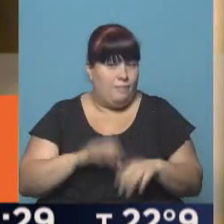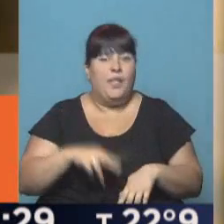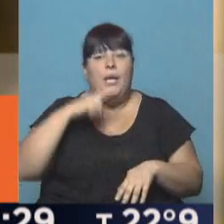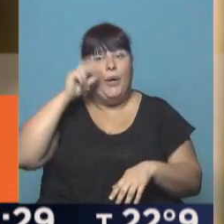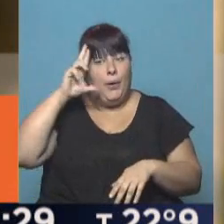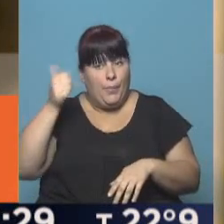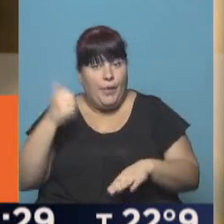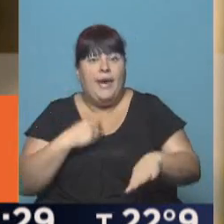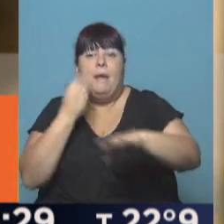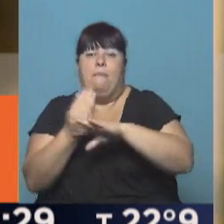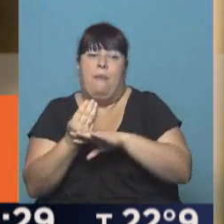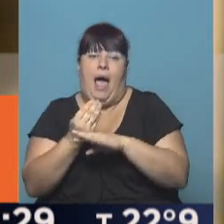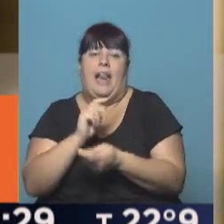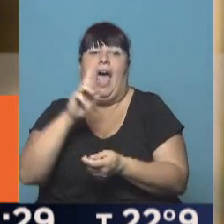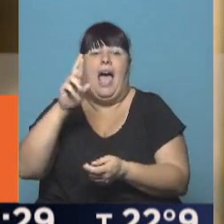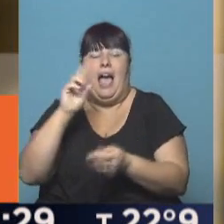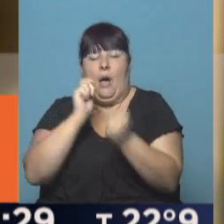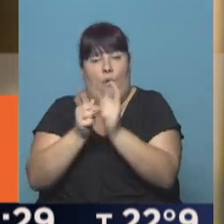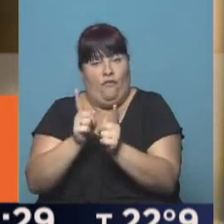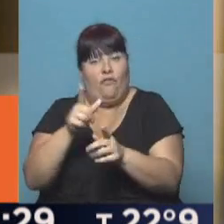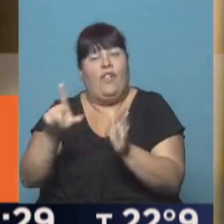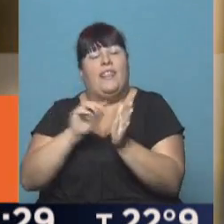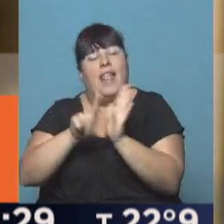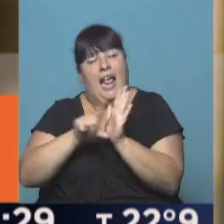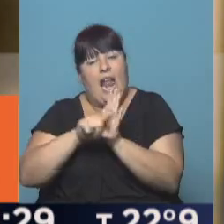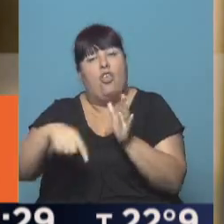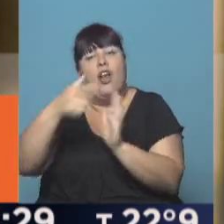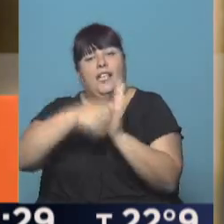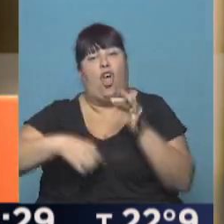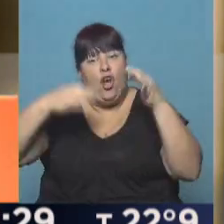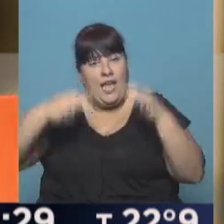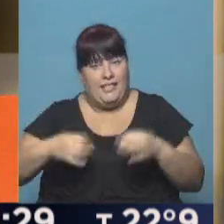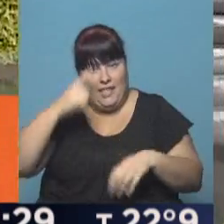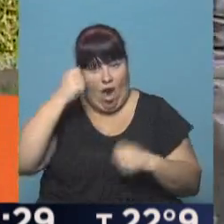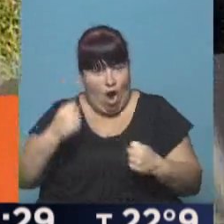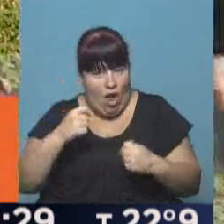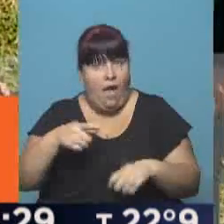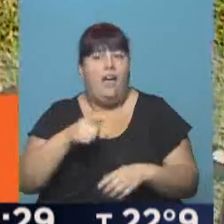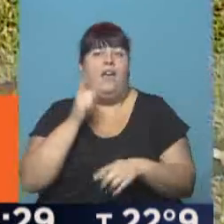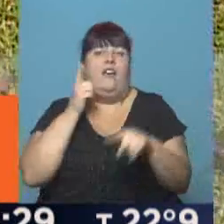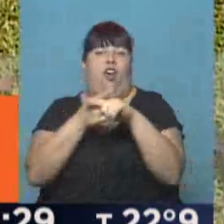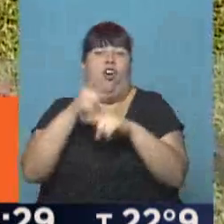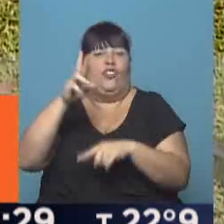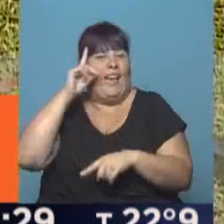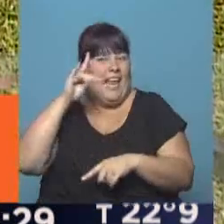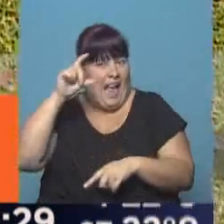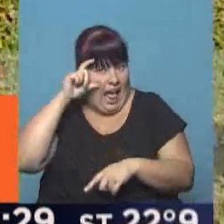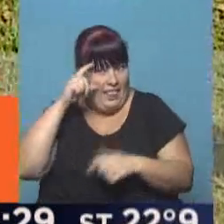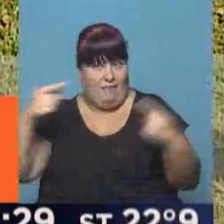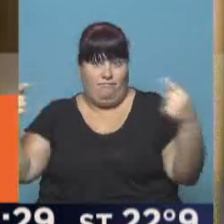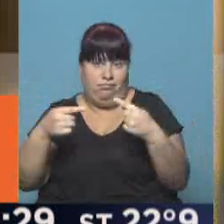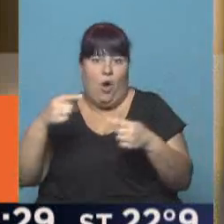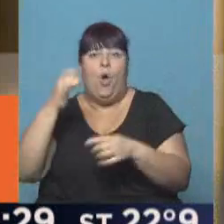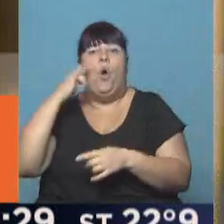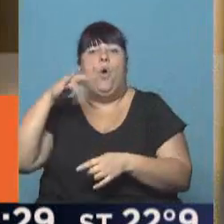gustavo vera precandidato a renovar su banca como legislador por la lista honestidad y coraje desafío a mariano recalde su rival